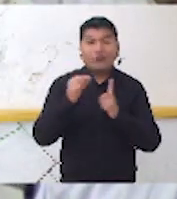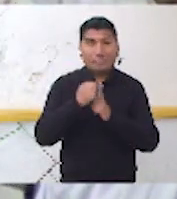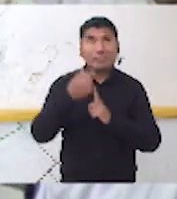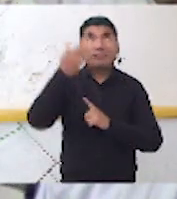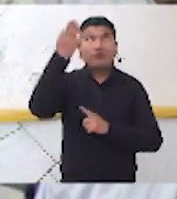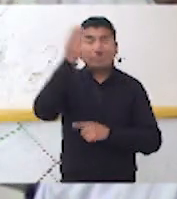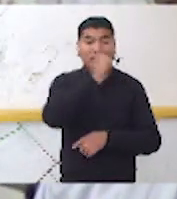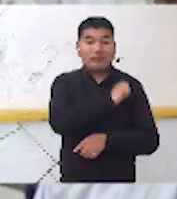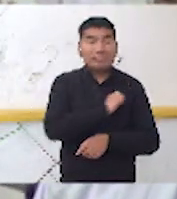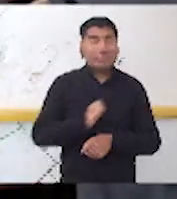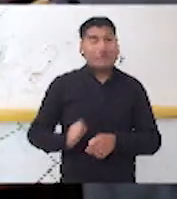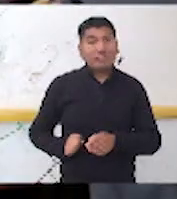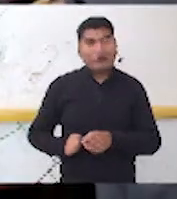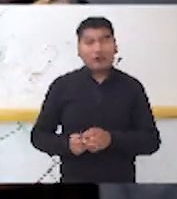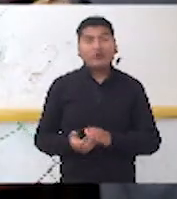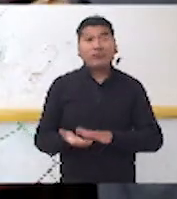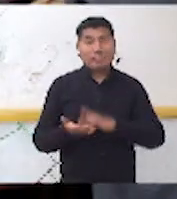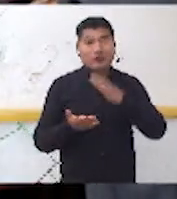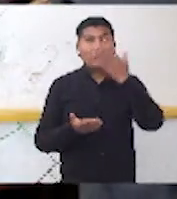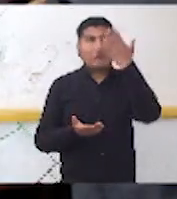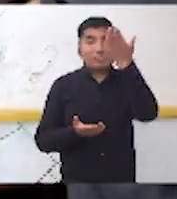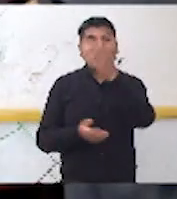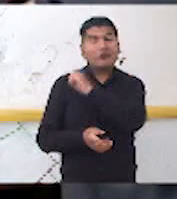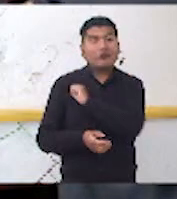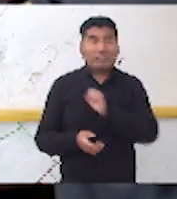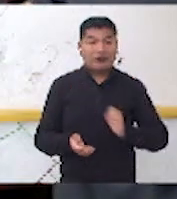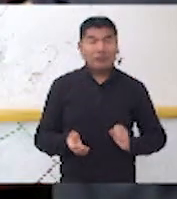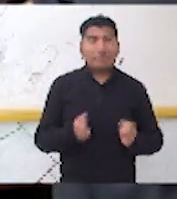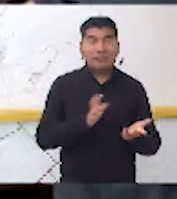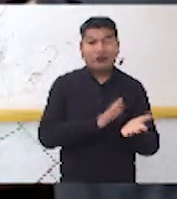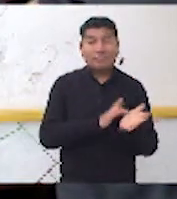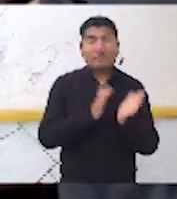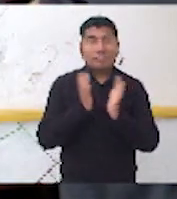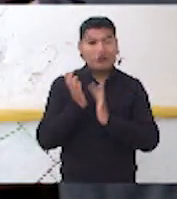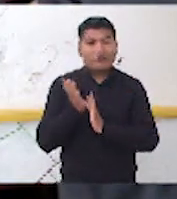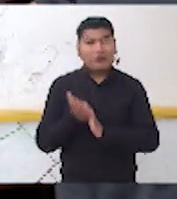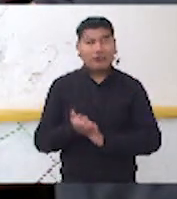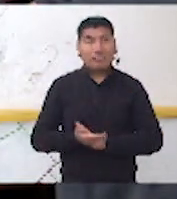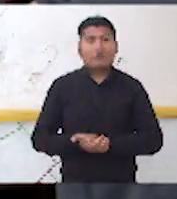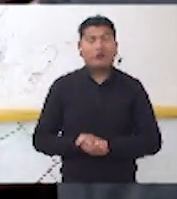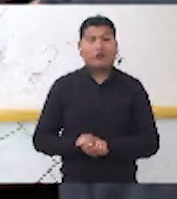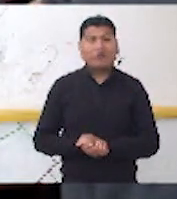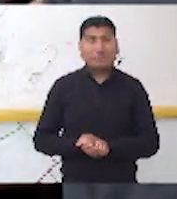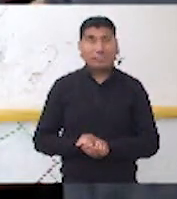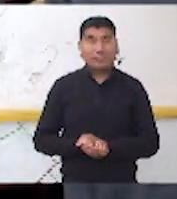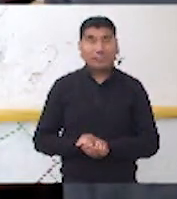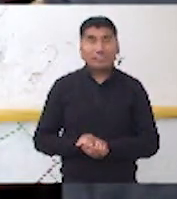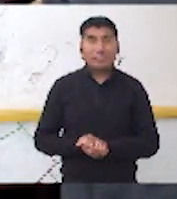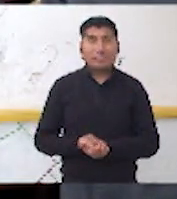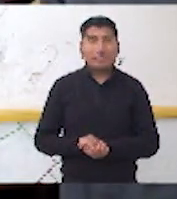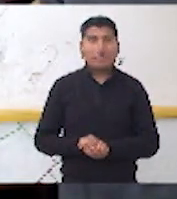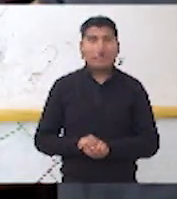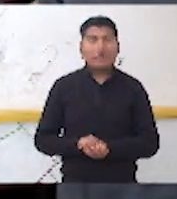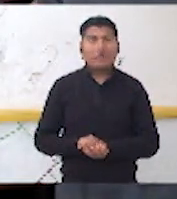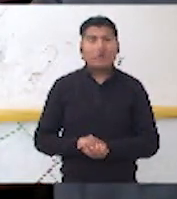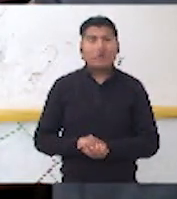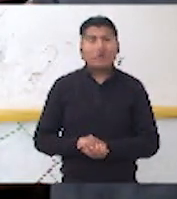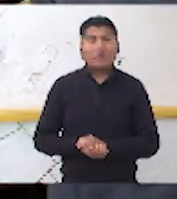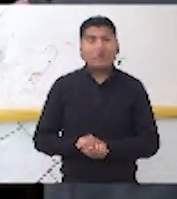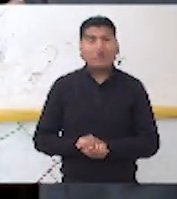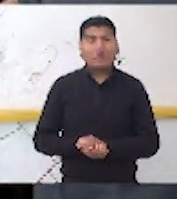Palabra del Señor. Gloria a ti, Señor Jesús. Una